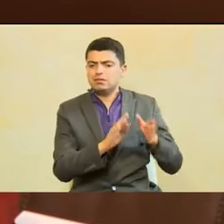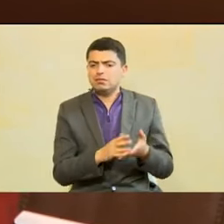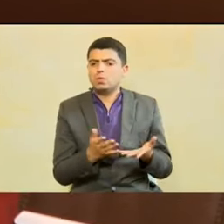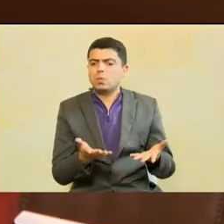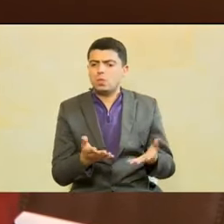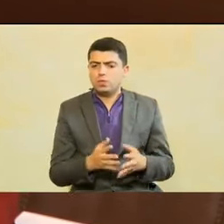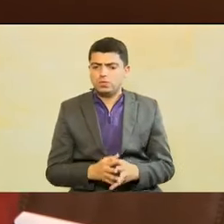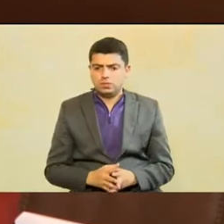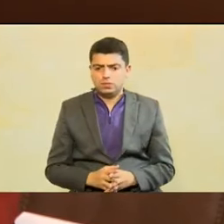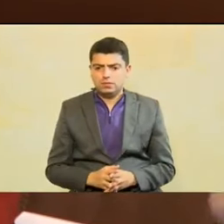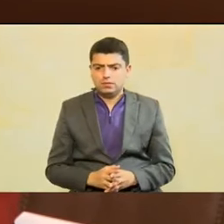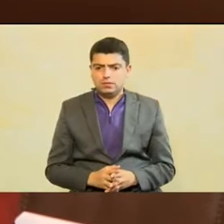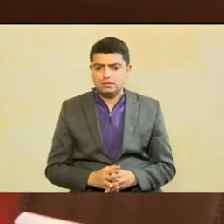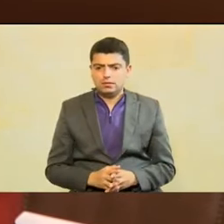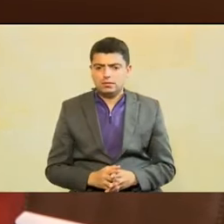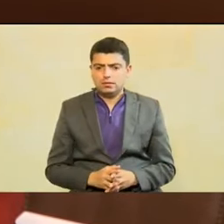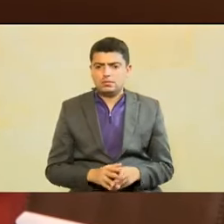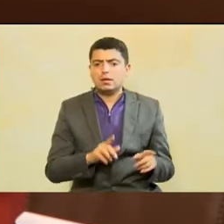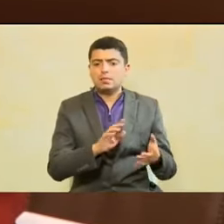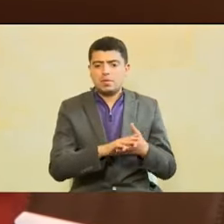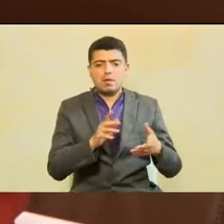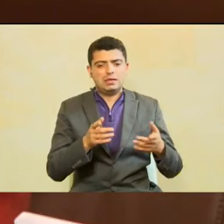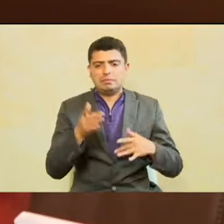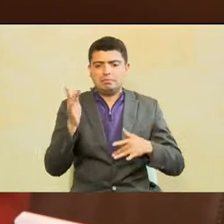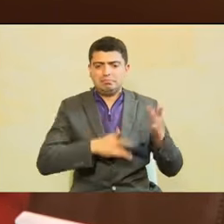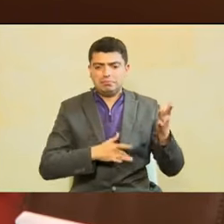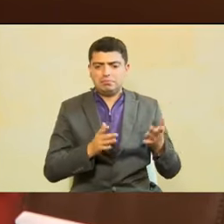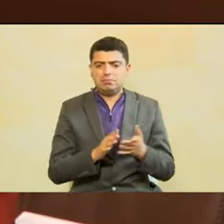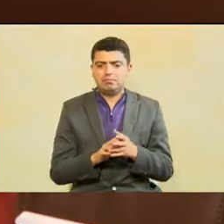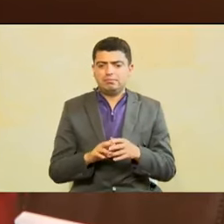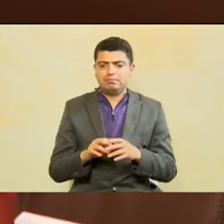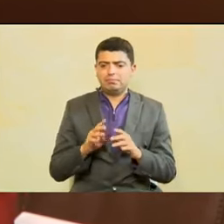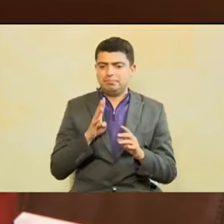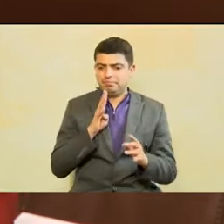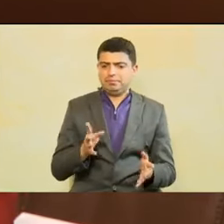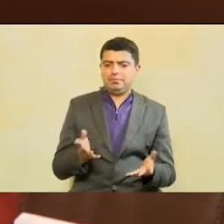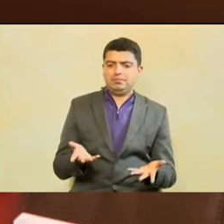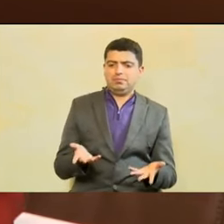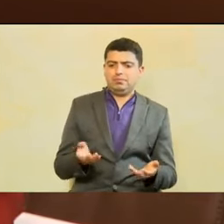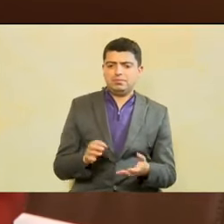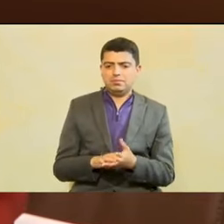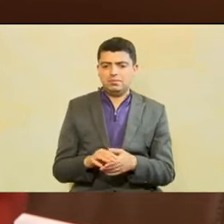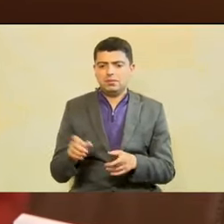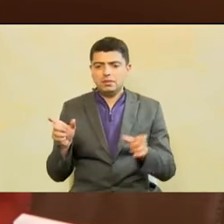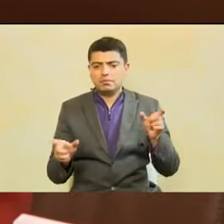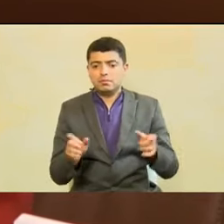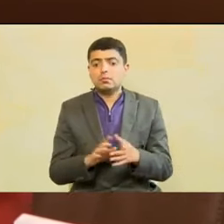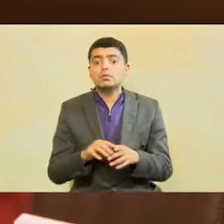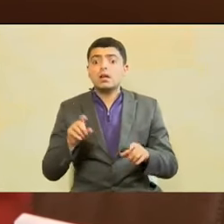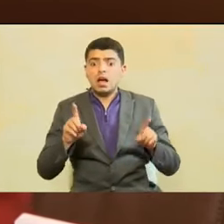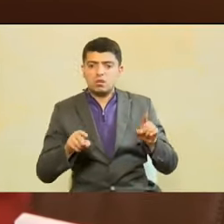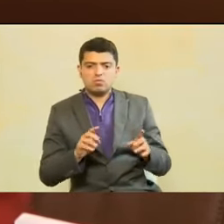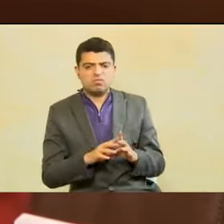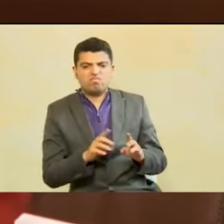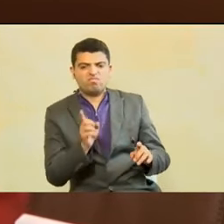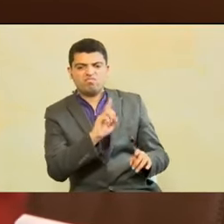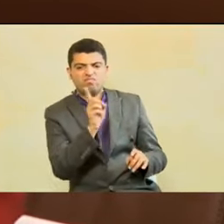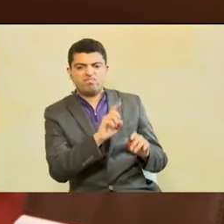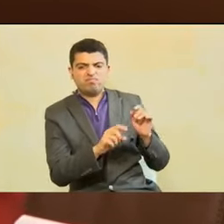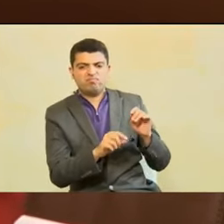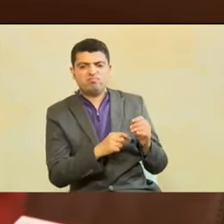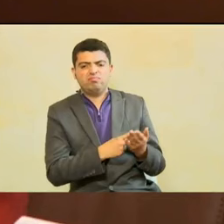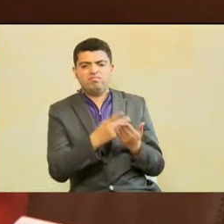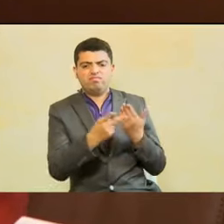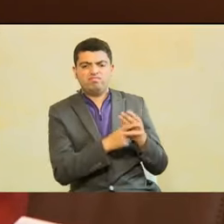porta de manera Absurda contra los ciudadanos quiso objetar y